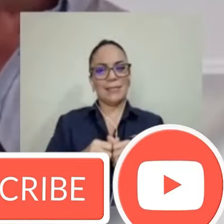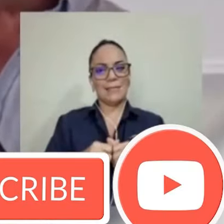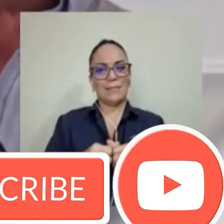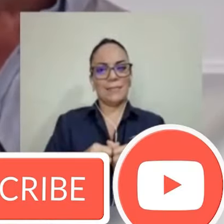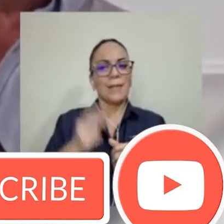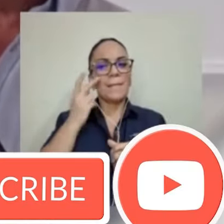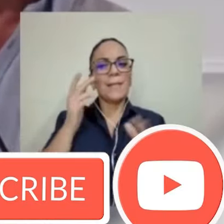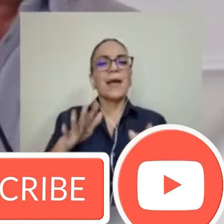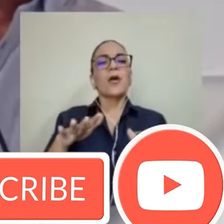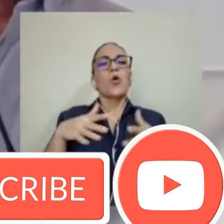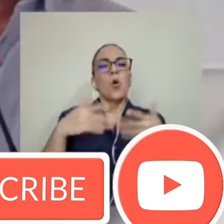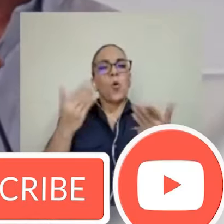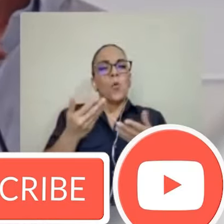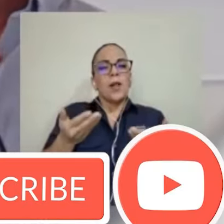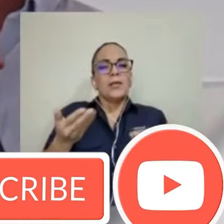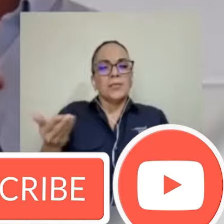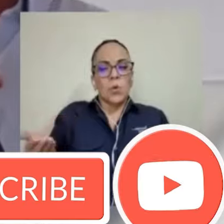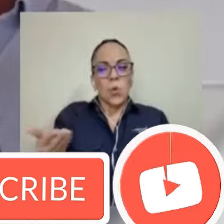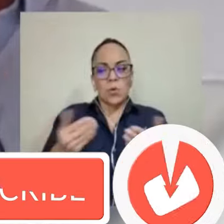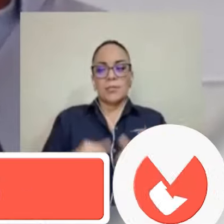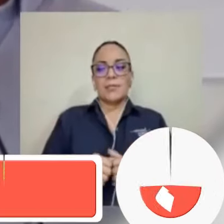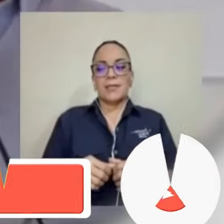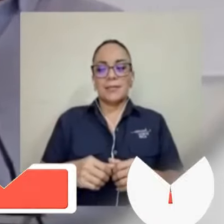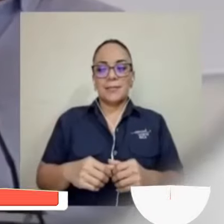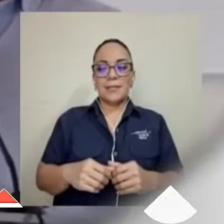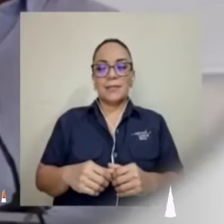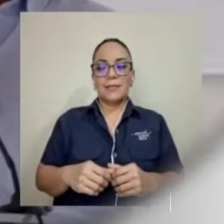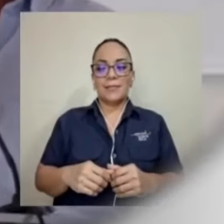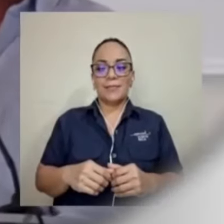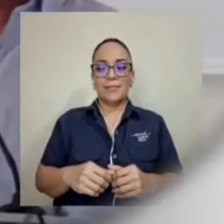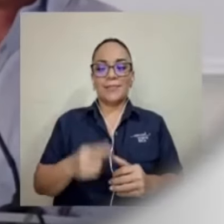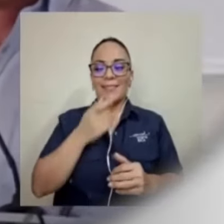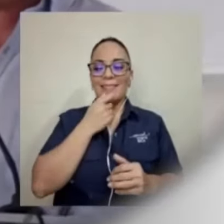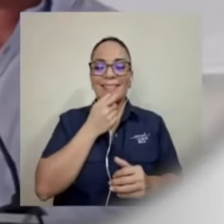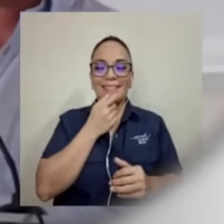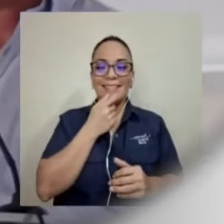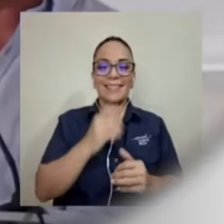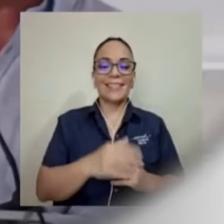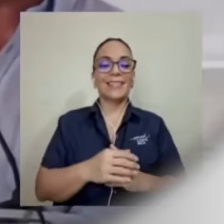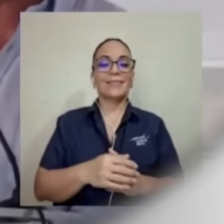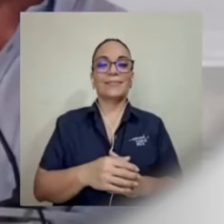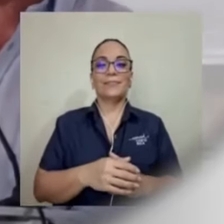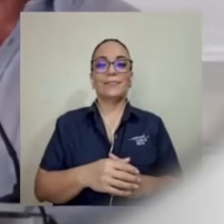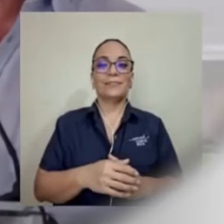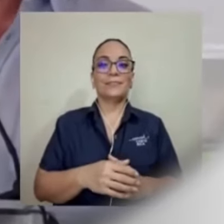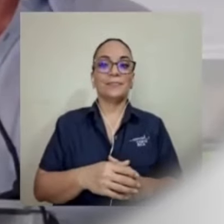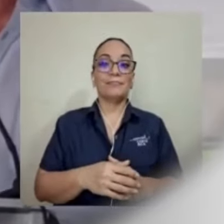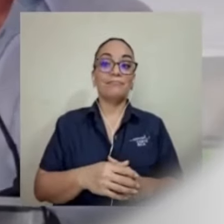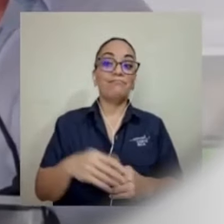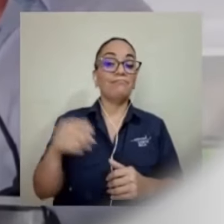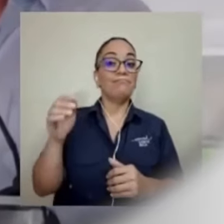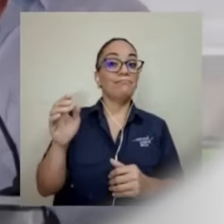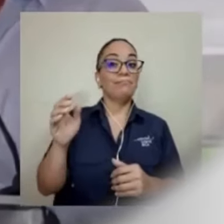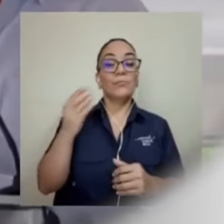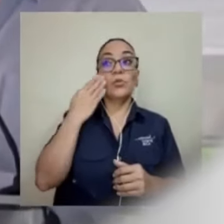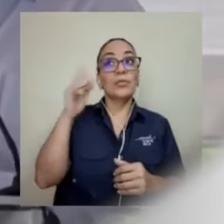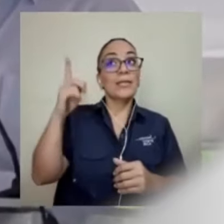las cosas Si si no la si no las planearon queé